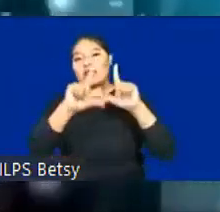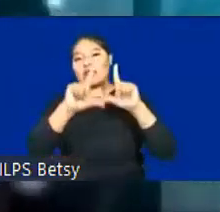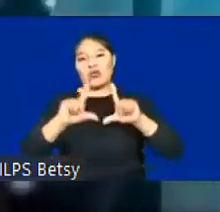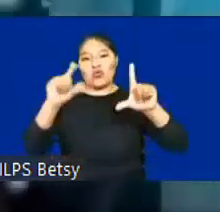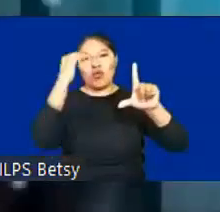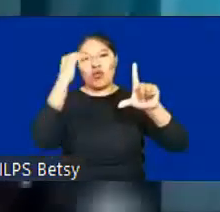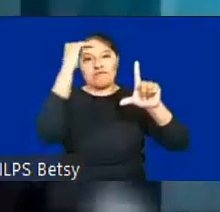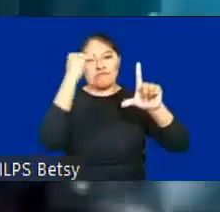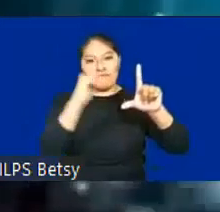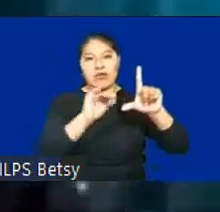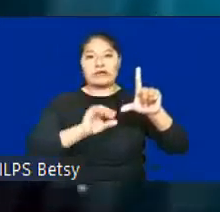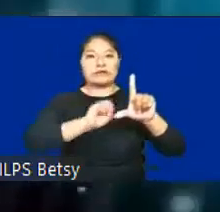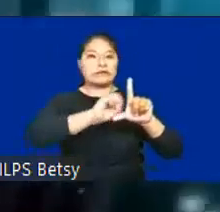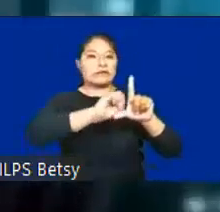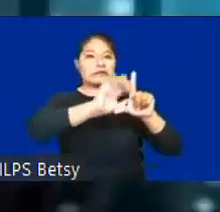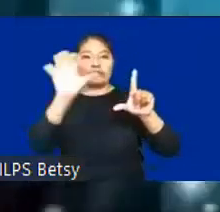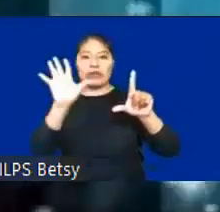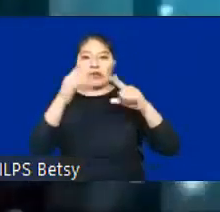que